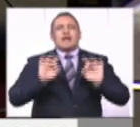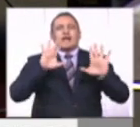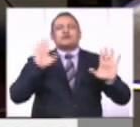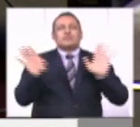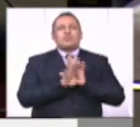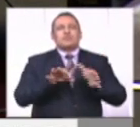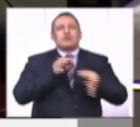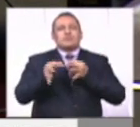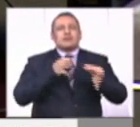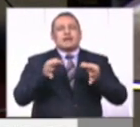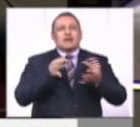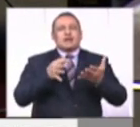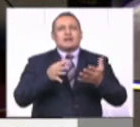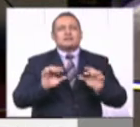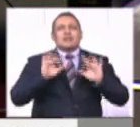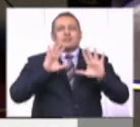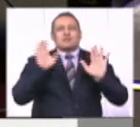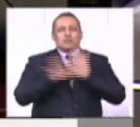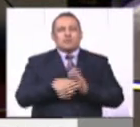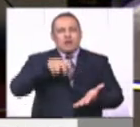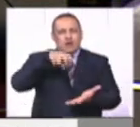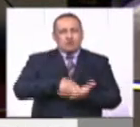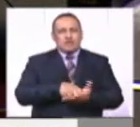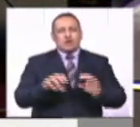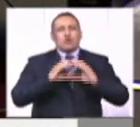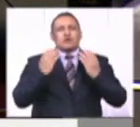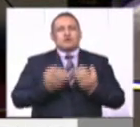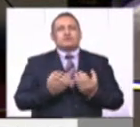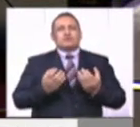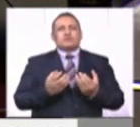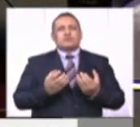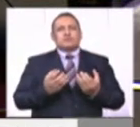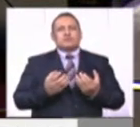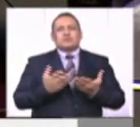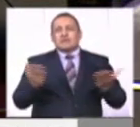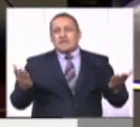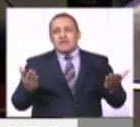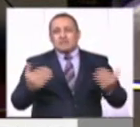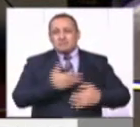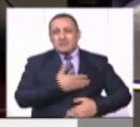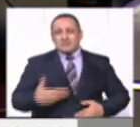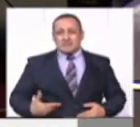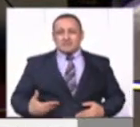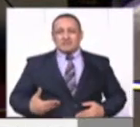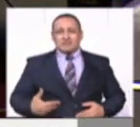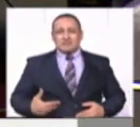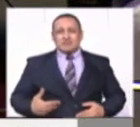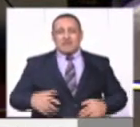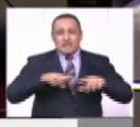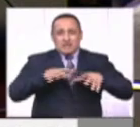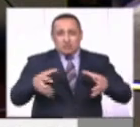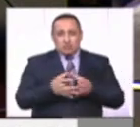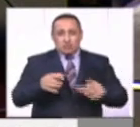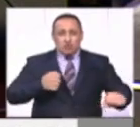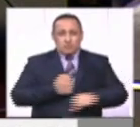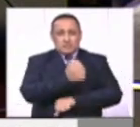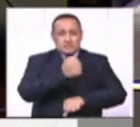se refería a arrodillar al congreso Qué presidente el congreso es